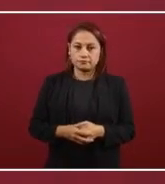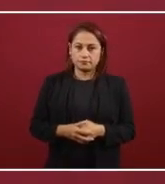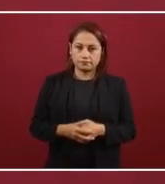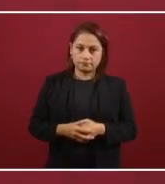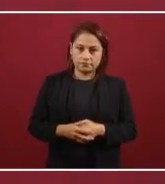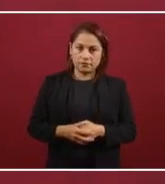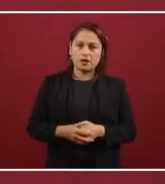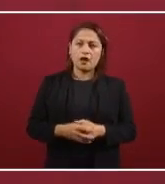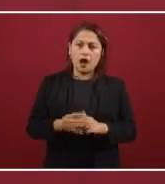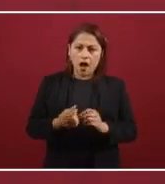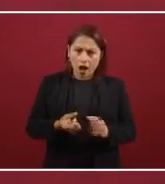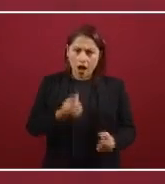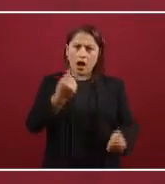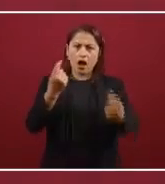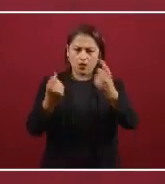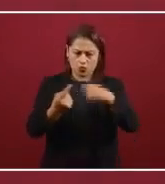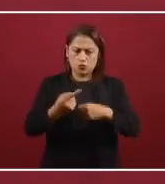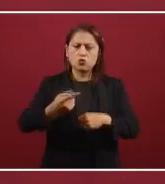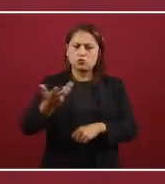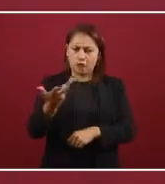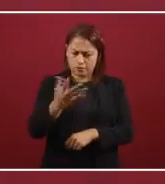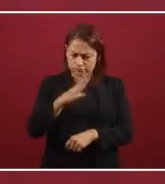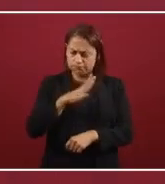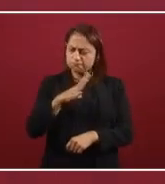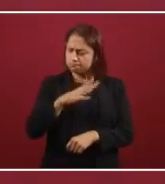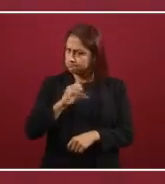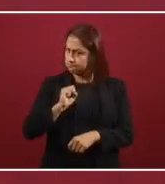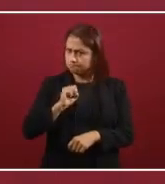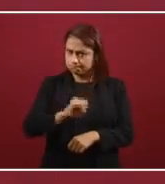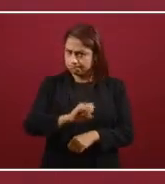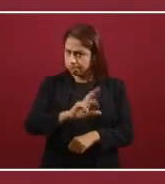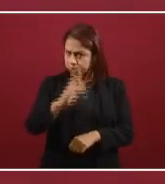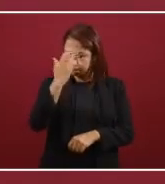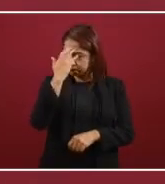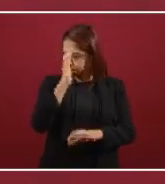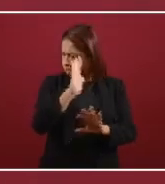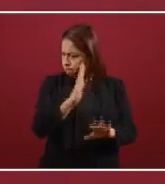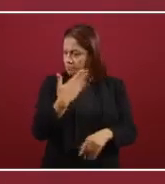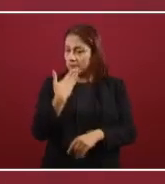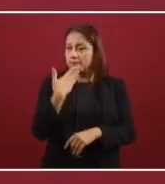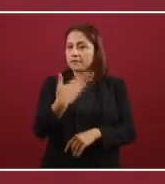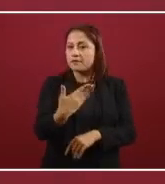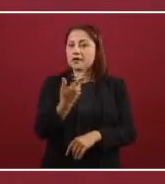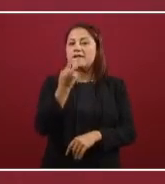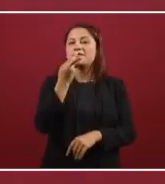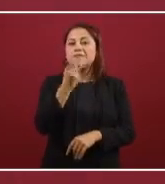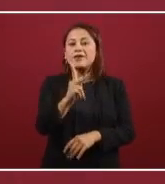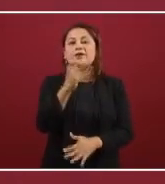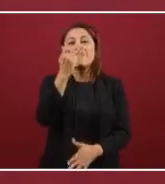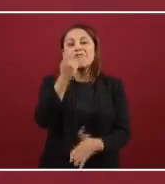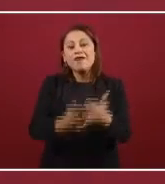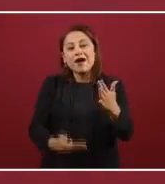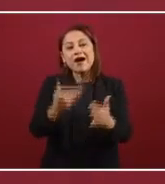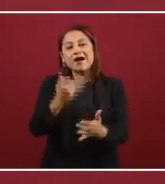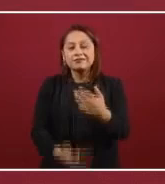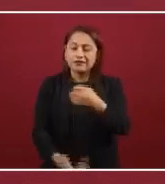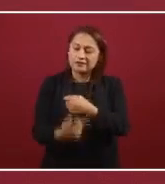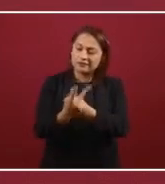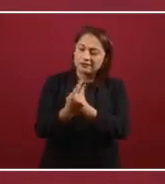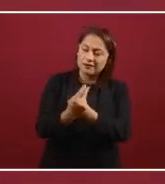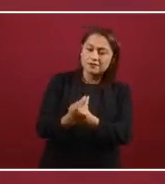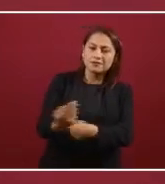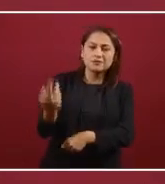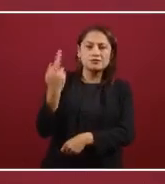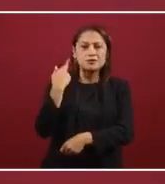pero no es suficiente lo que se transmite en los medios